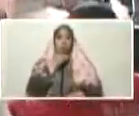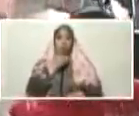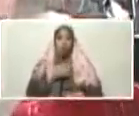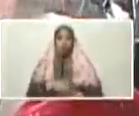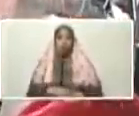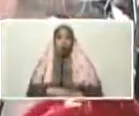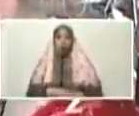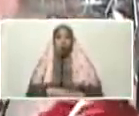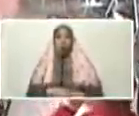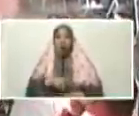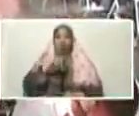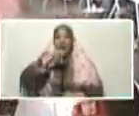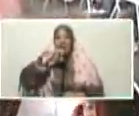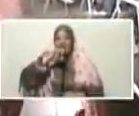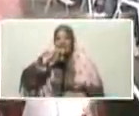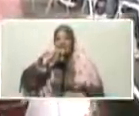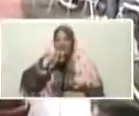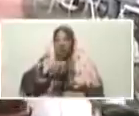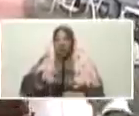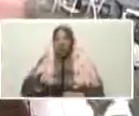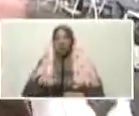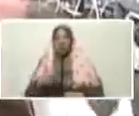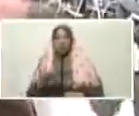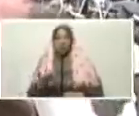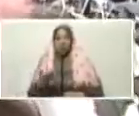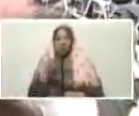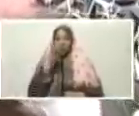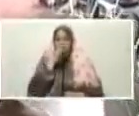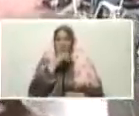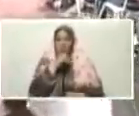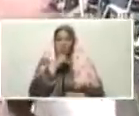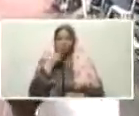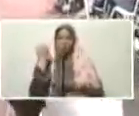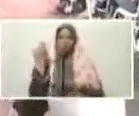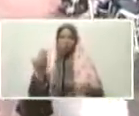egoístas y morales